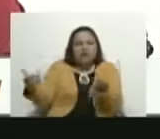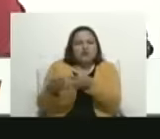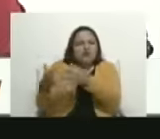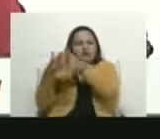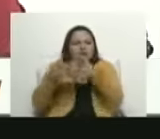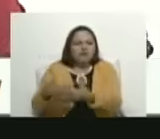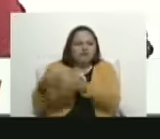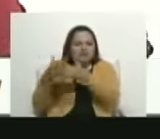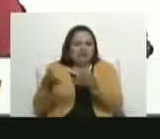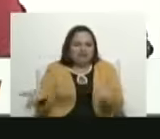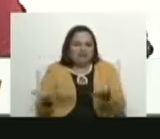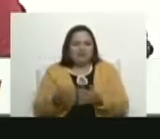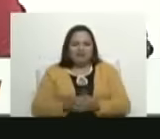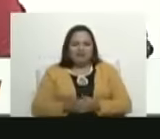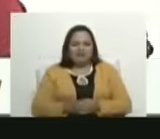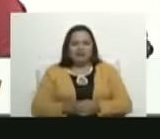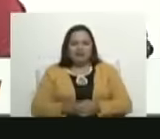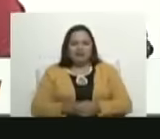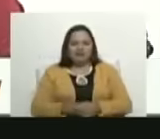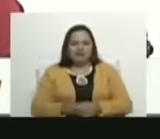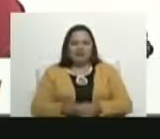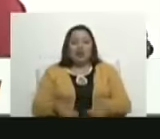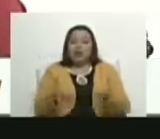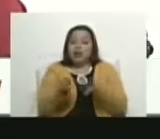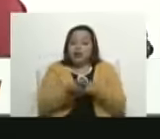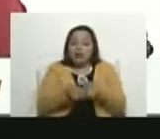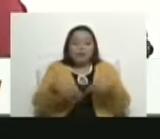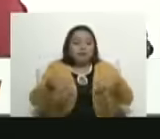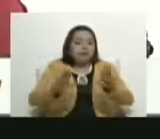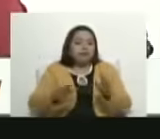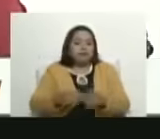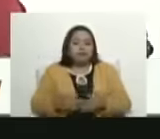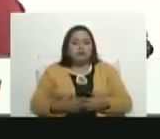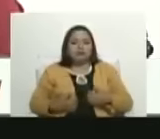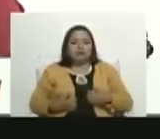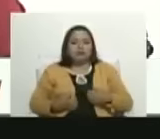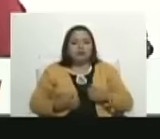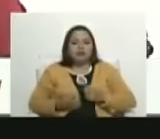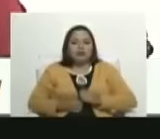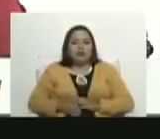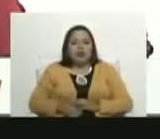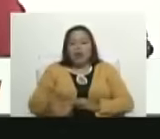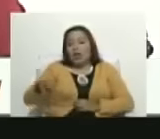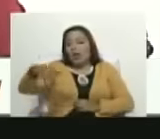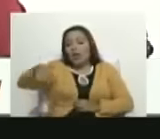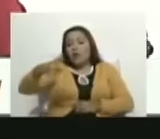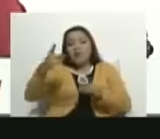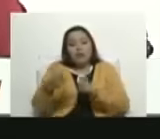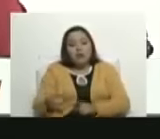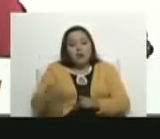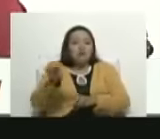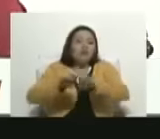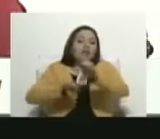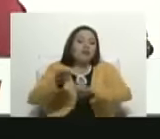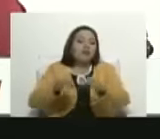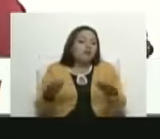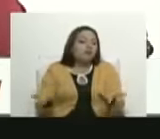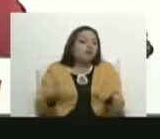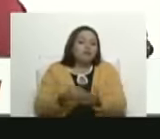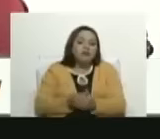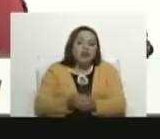muy previsible. De todas maneras, bueno, ahí les tocará a ellos revisar